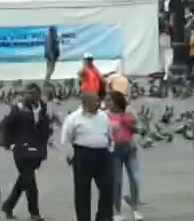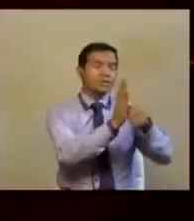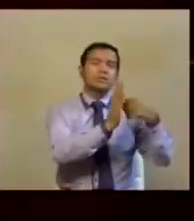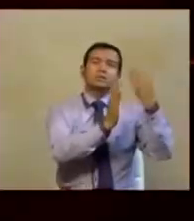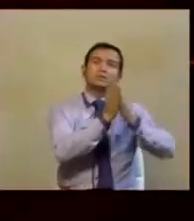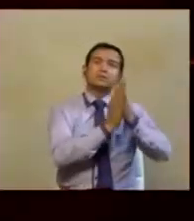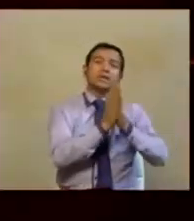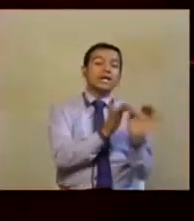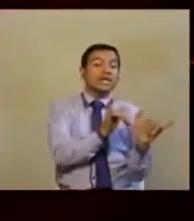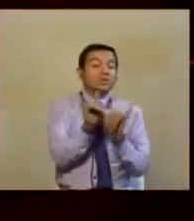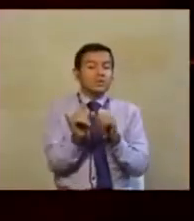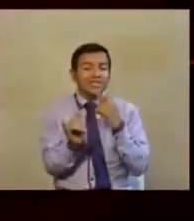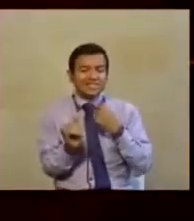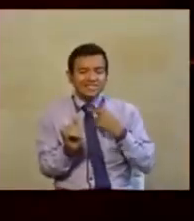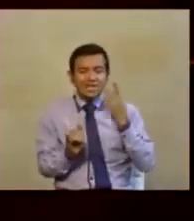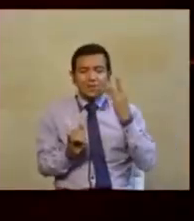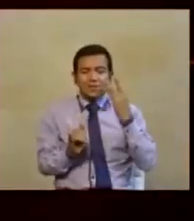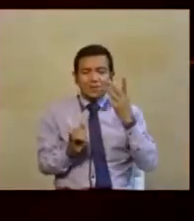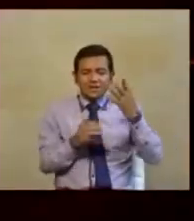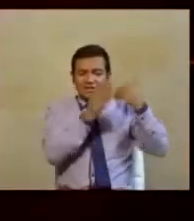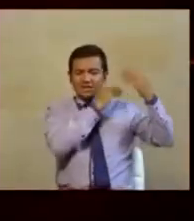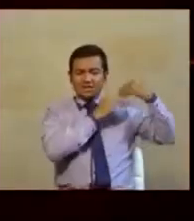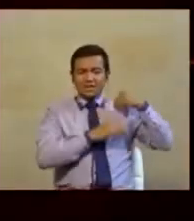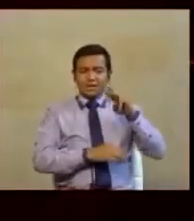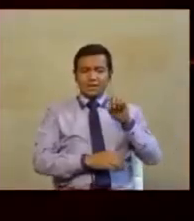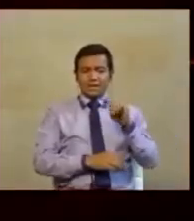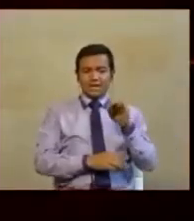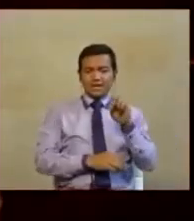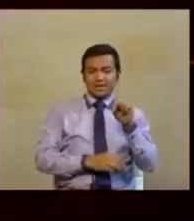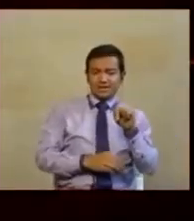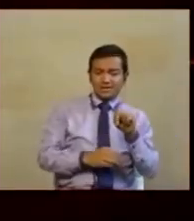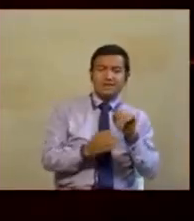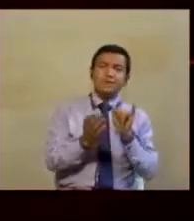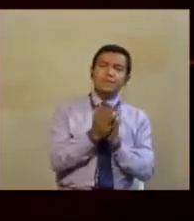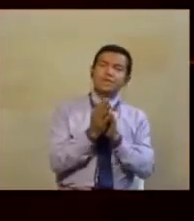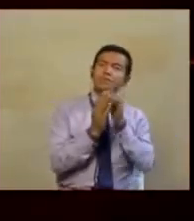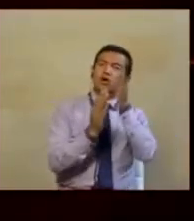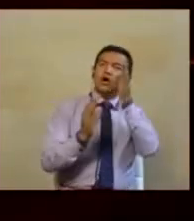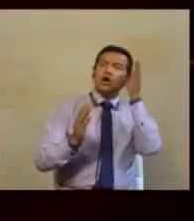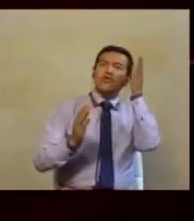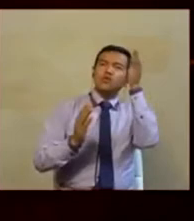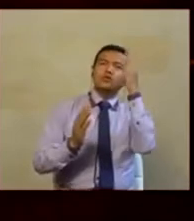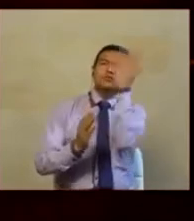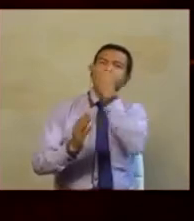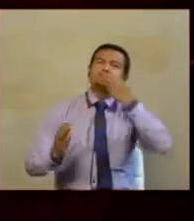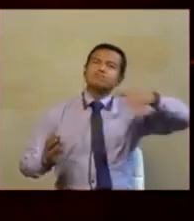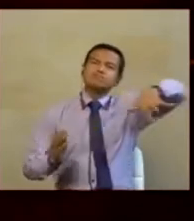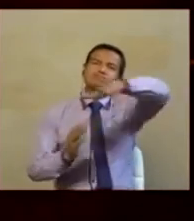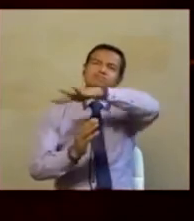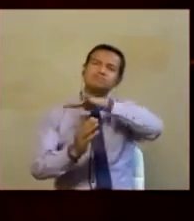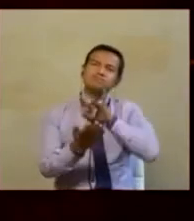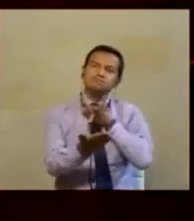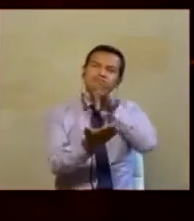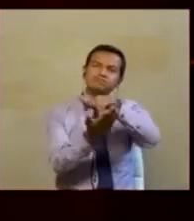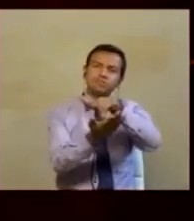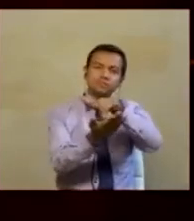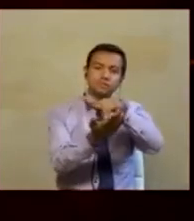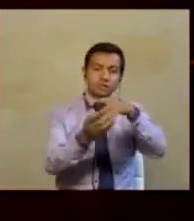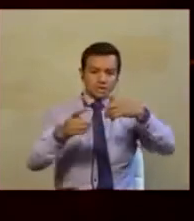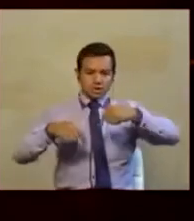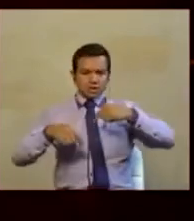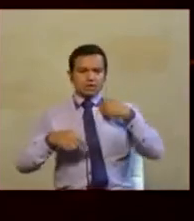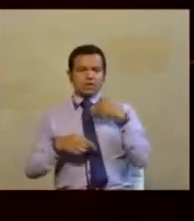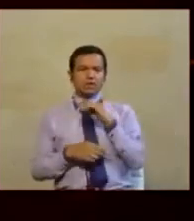decía Martin Luther King, de llegar a la tierra prometida. Esa tierra prometida para Colombia, que es un país en